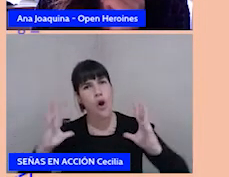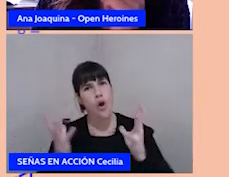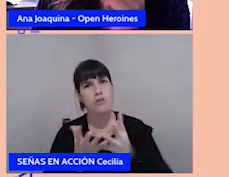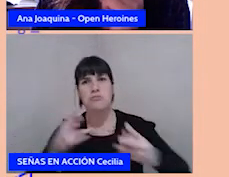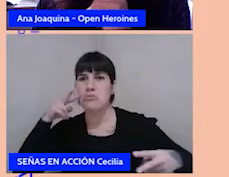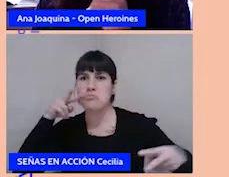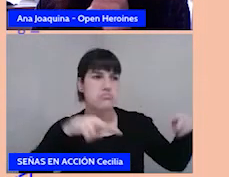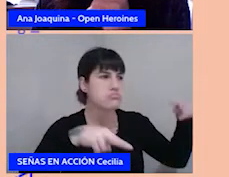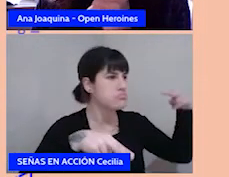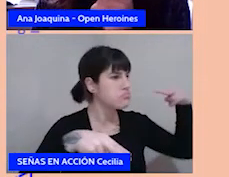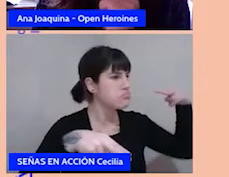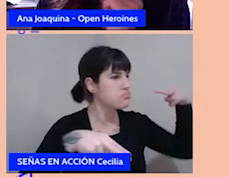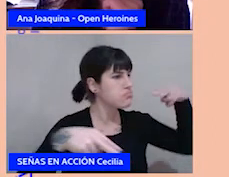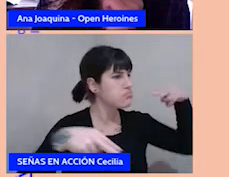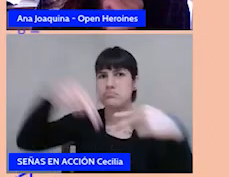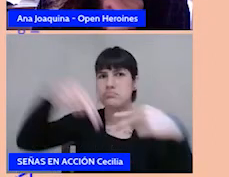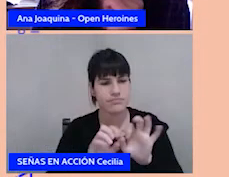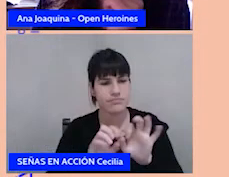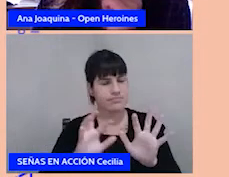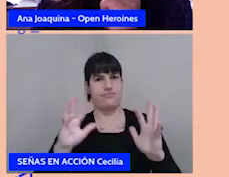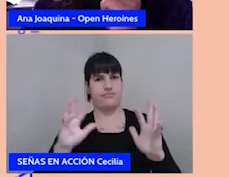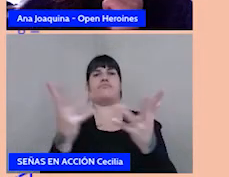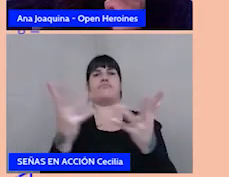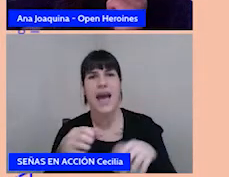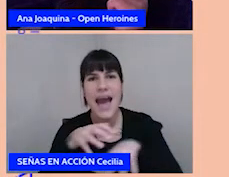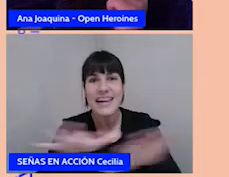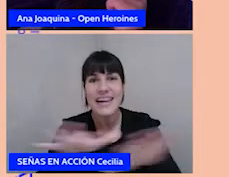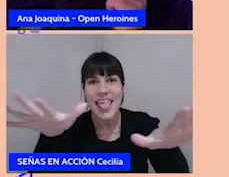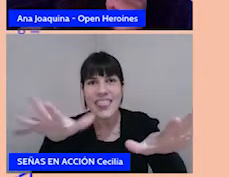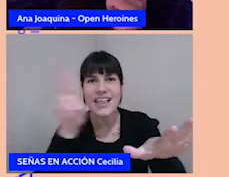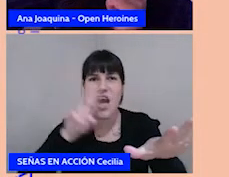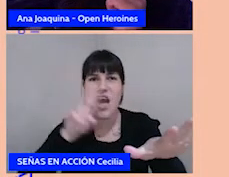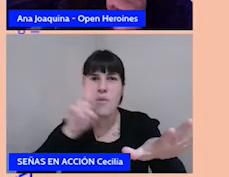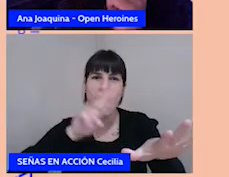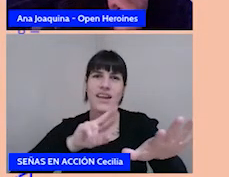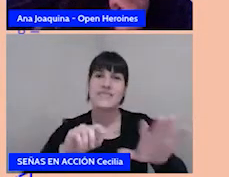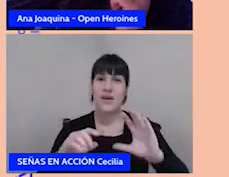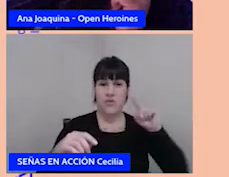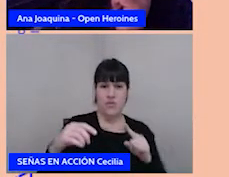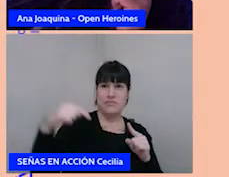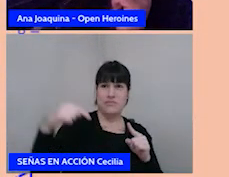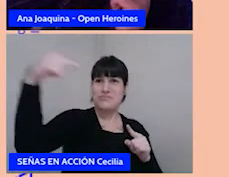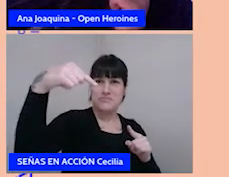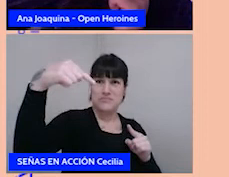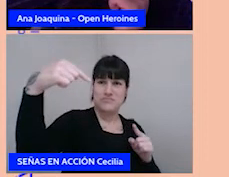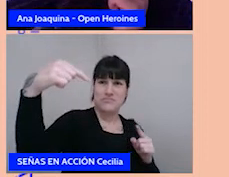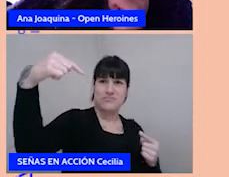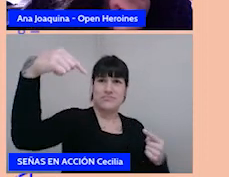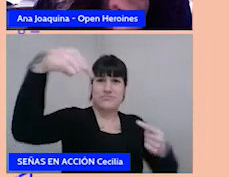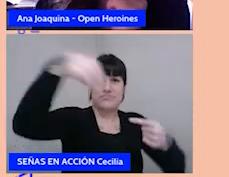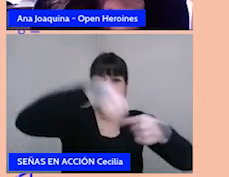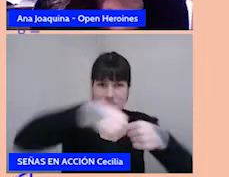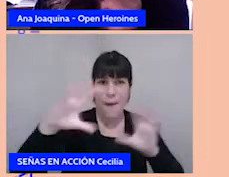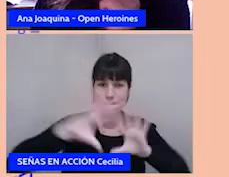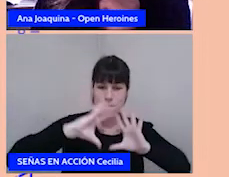estas redes entre mujeres que están del otro lado del mundo para ayudarse, apoyarse a través de